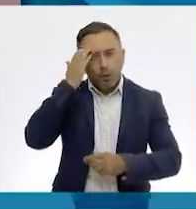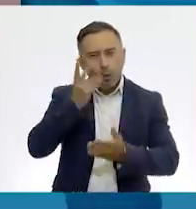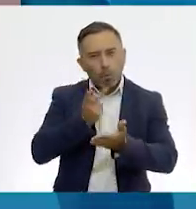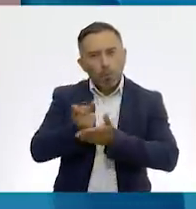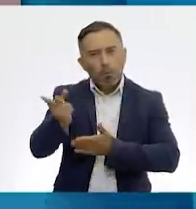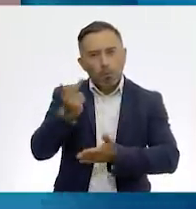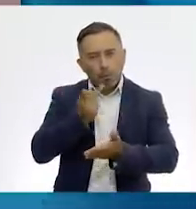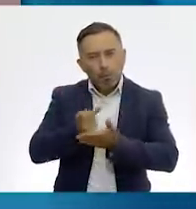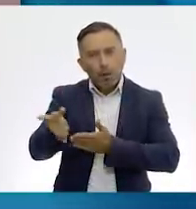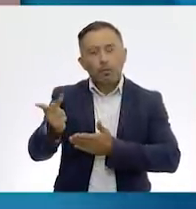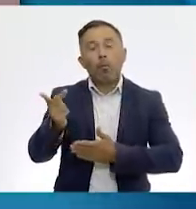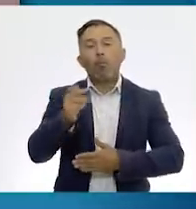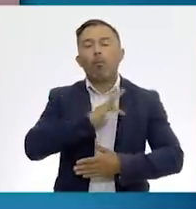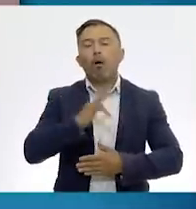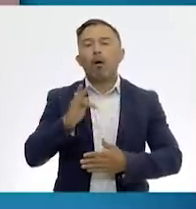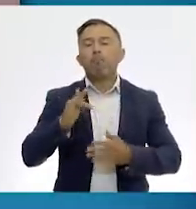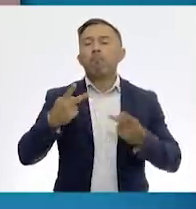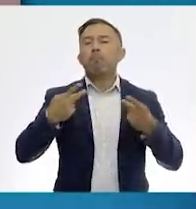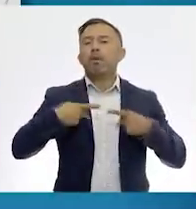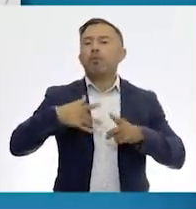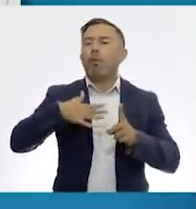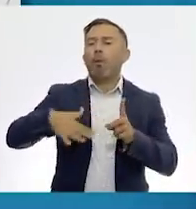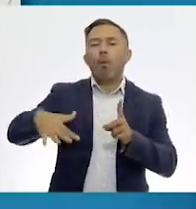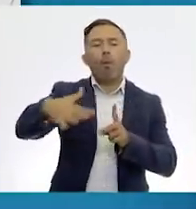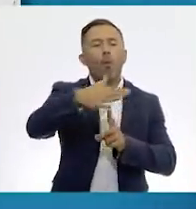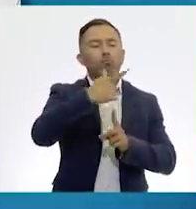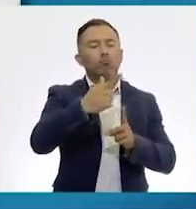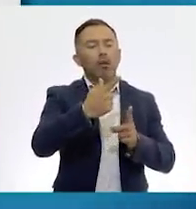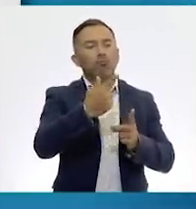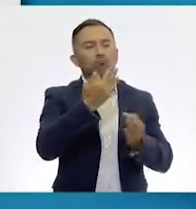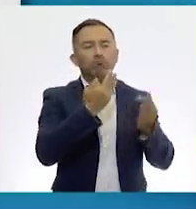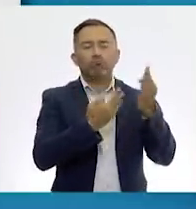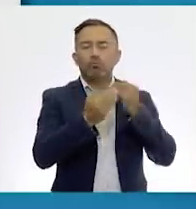extender el agradecimiento a quienes lo rodearon.